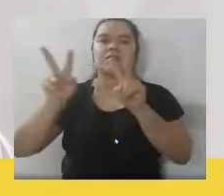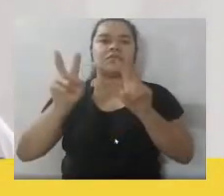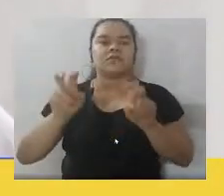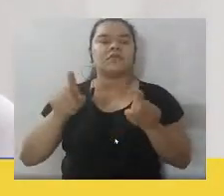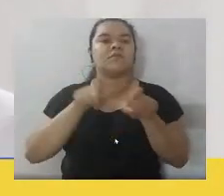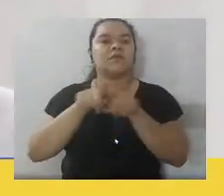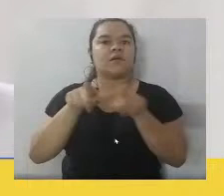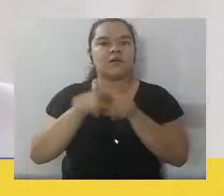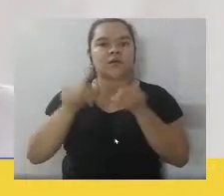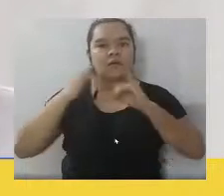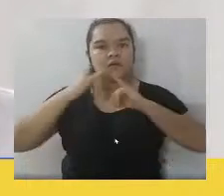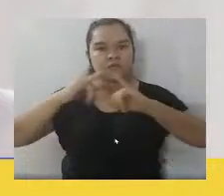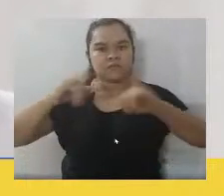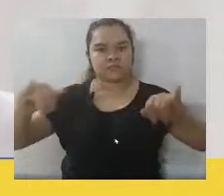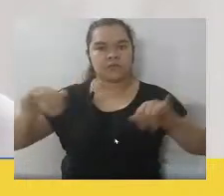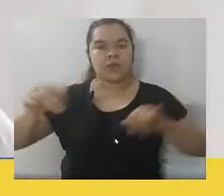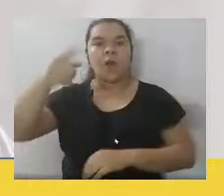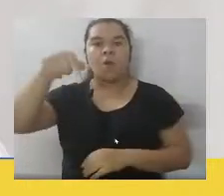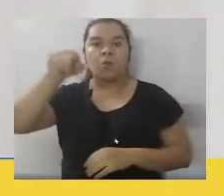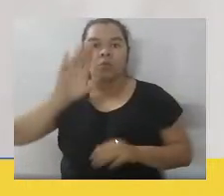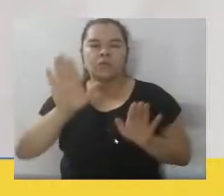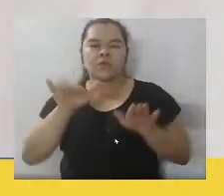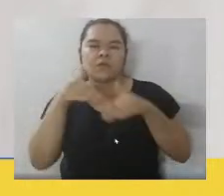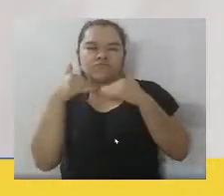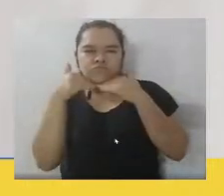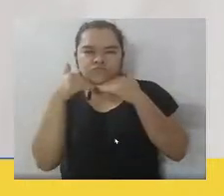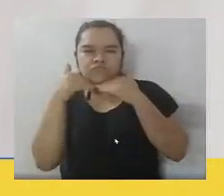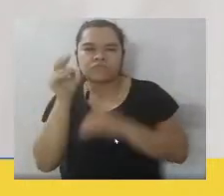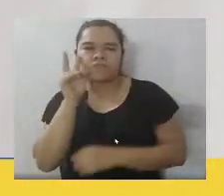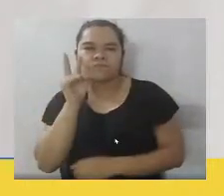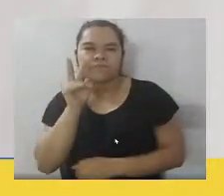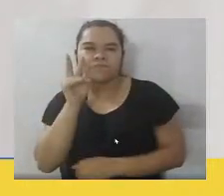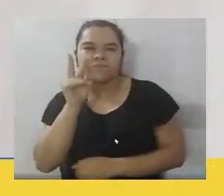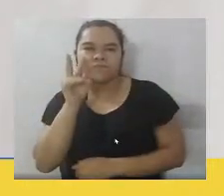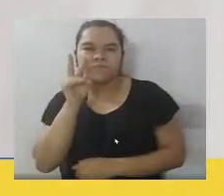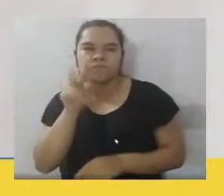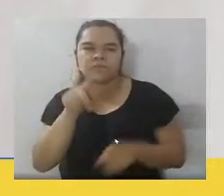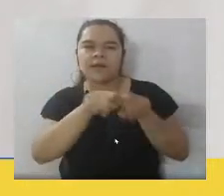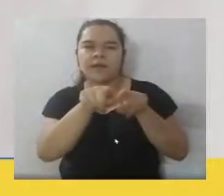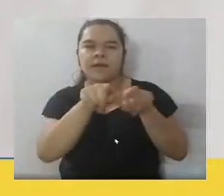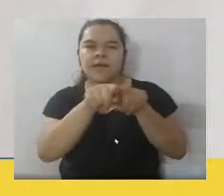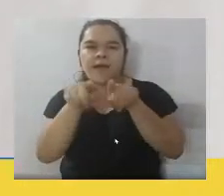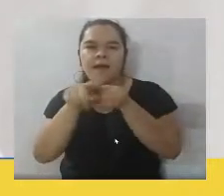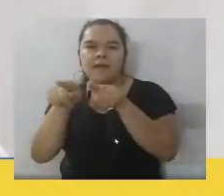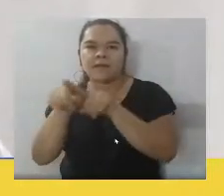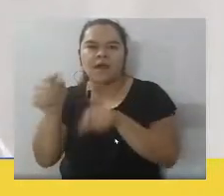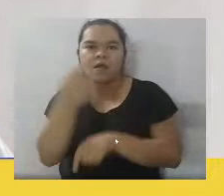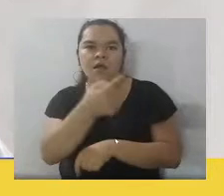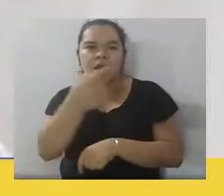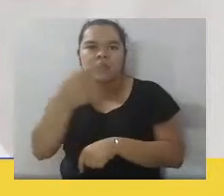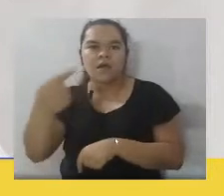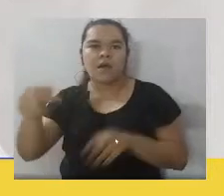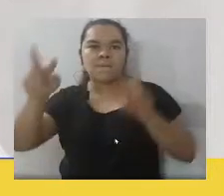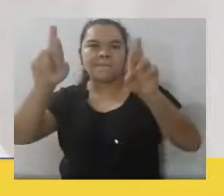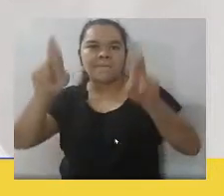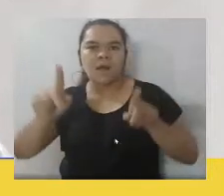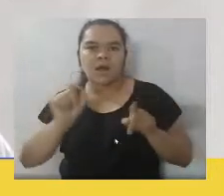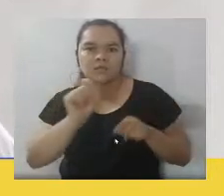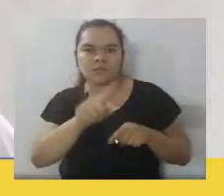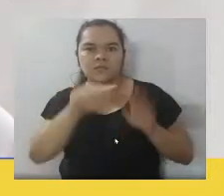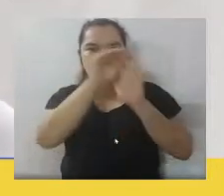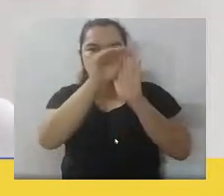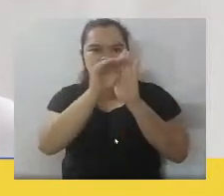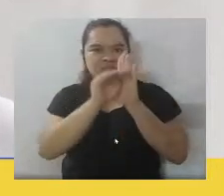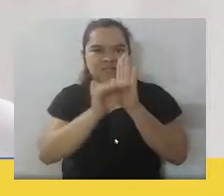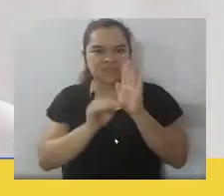a ustedes conocer las características de los planes de estudio, conocer cuáles son también las